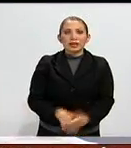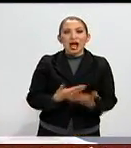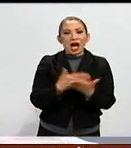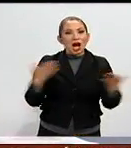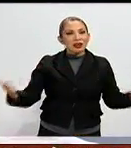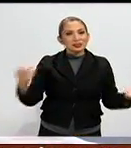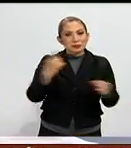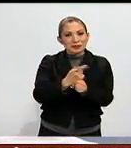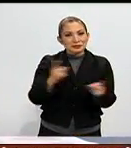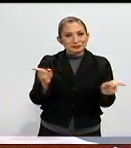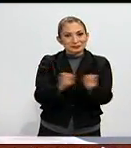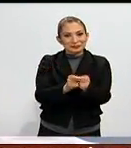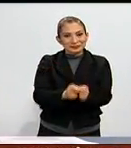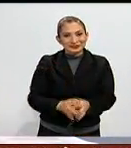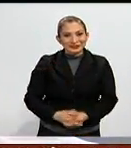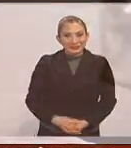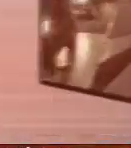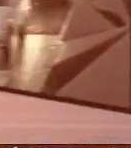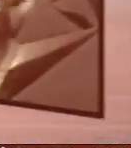Vamos ahora a nuestro resumen.